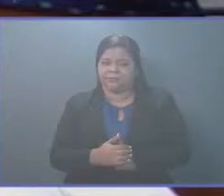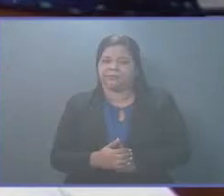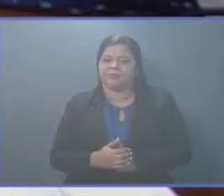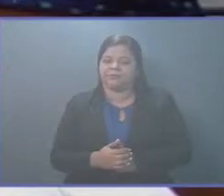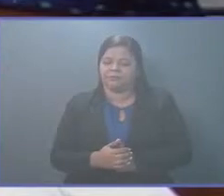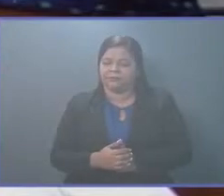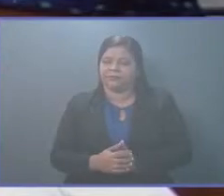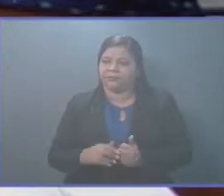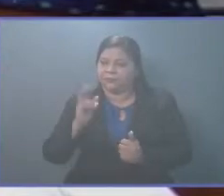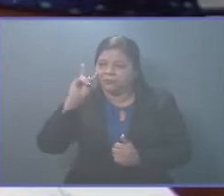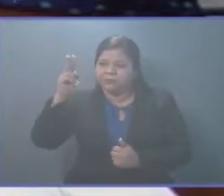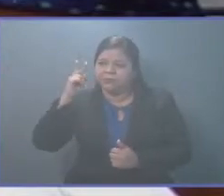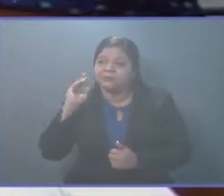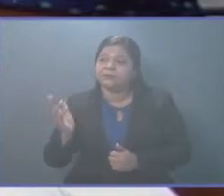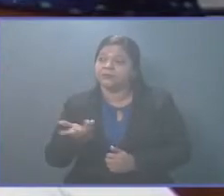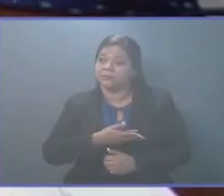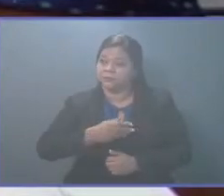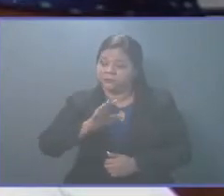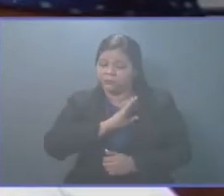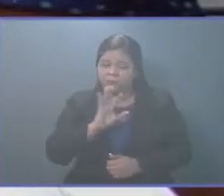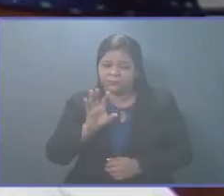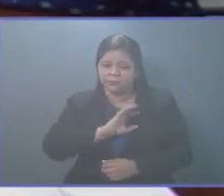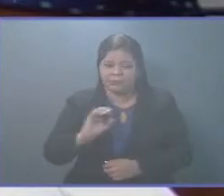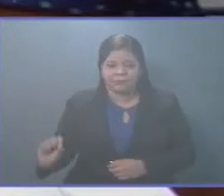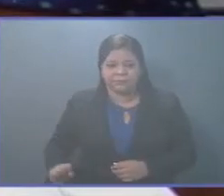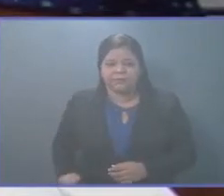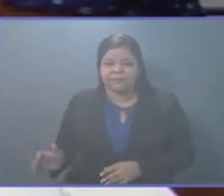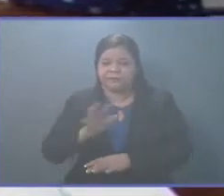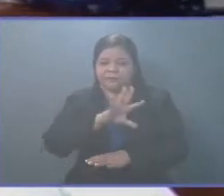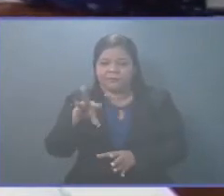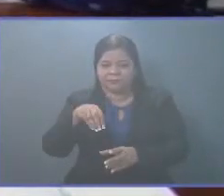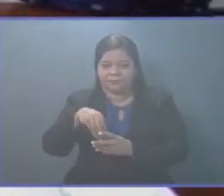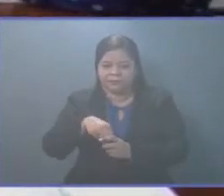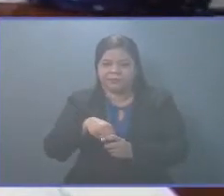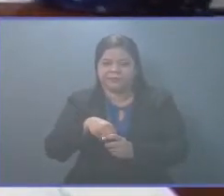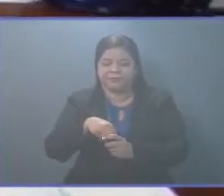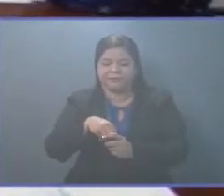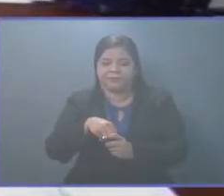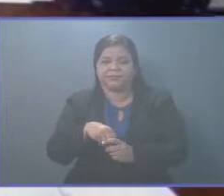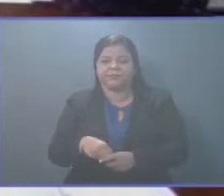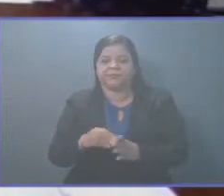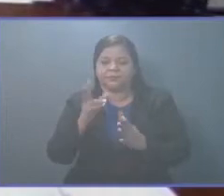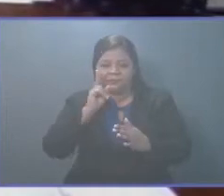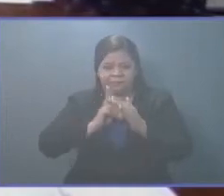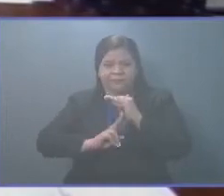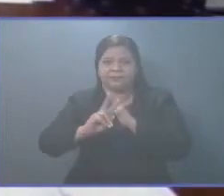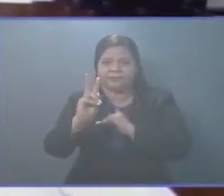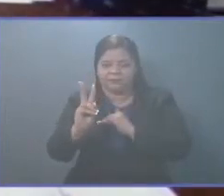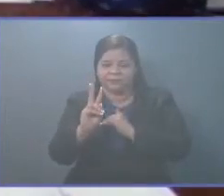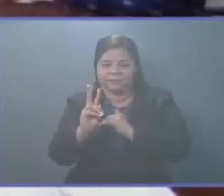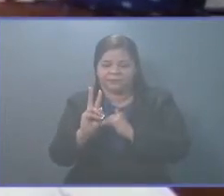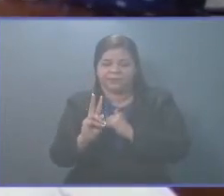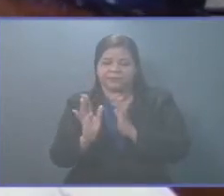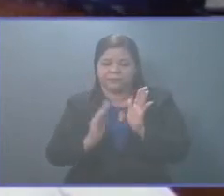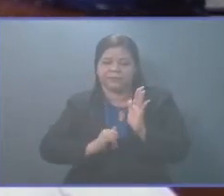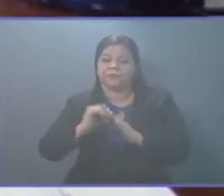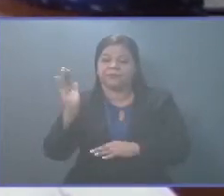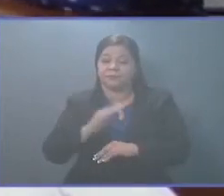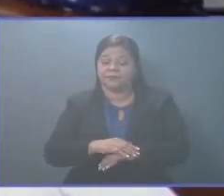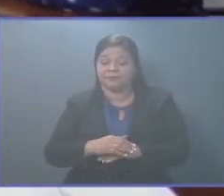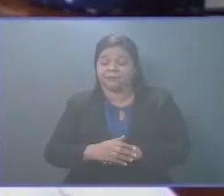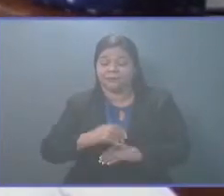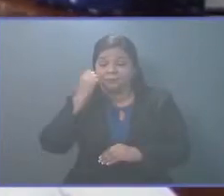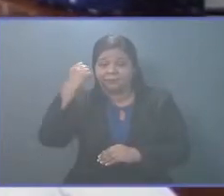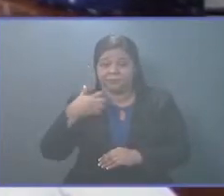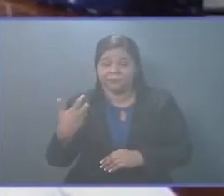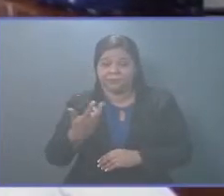a integrar a El Salvador. Vamos a integrar la visión ejecutiva, la visión legislativa